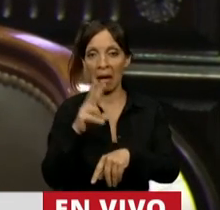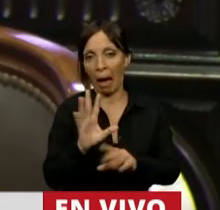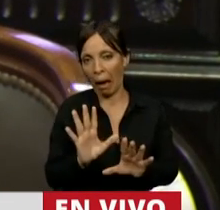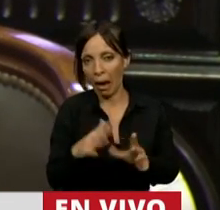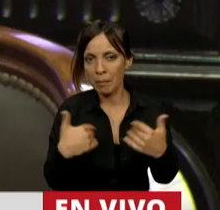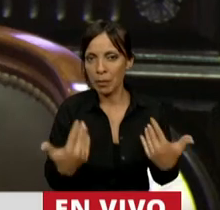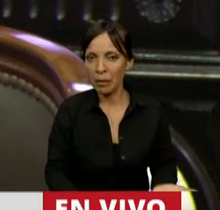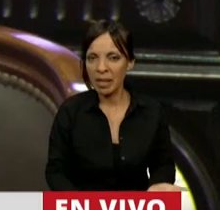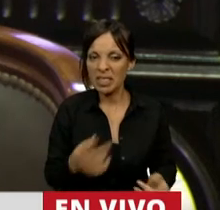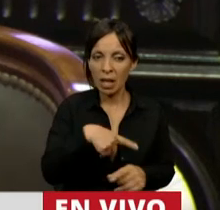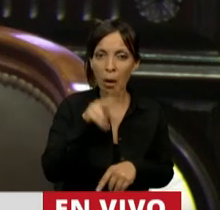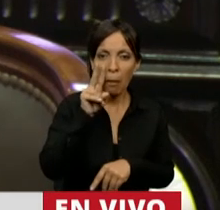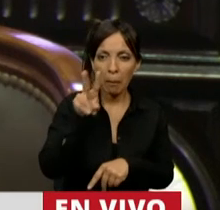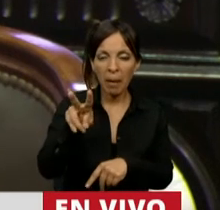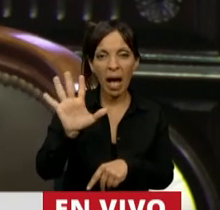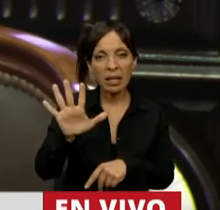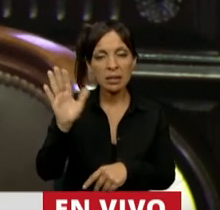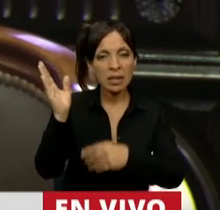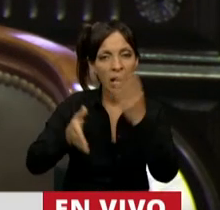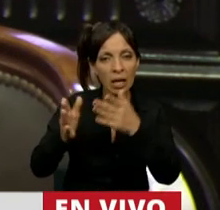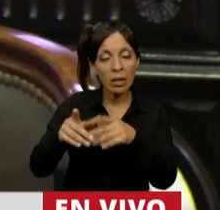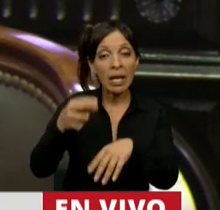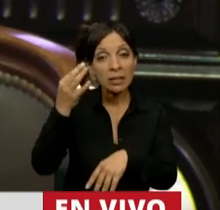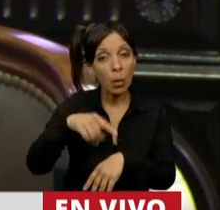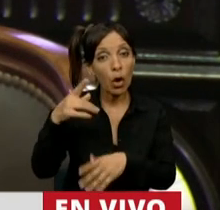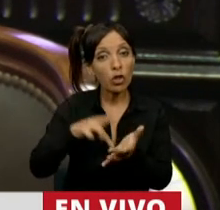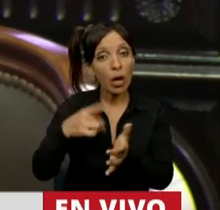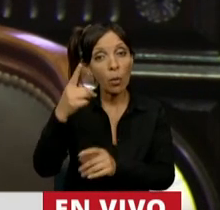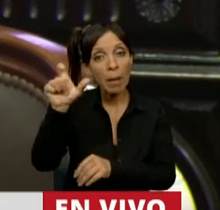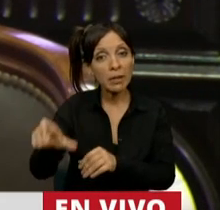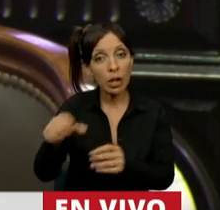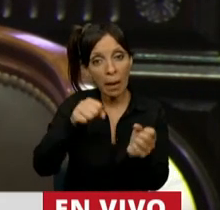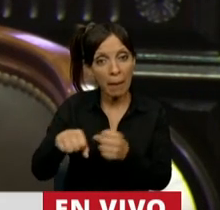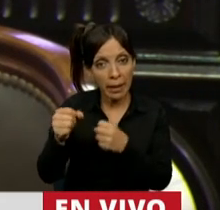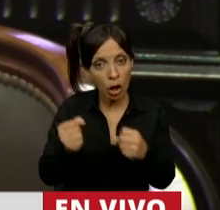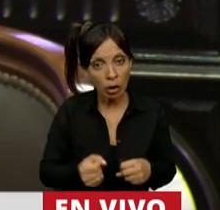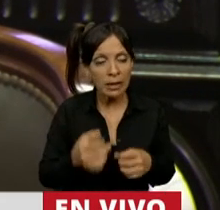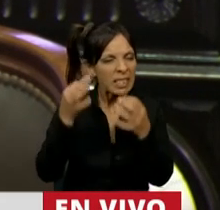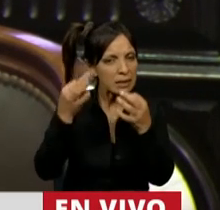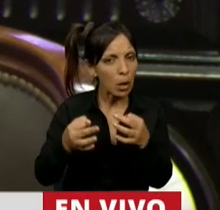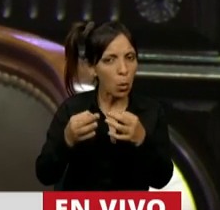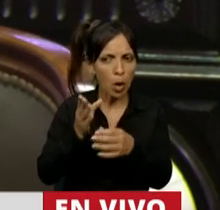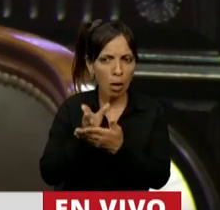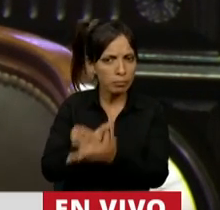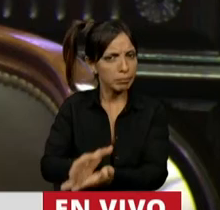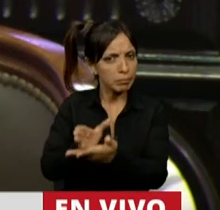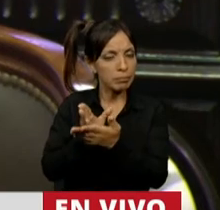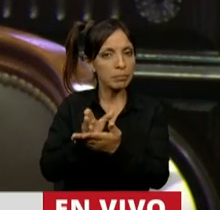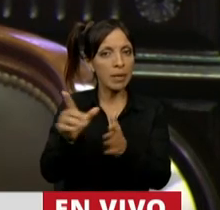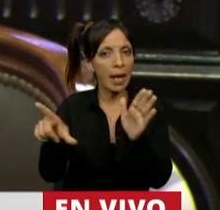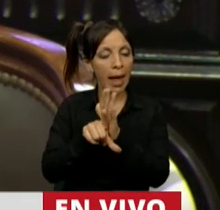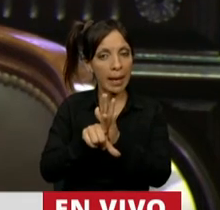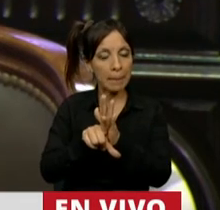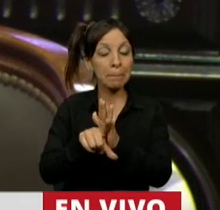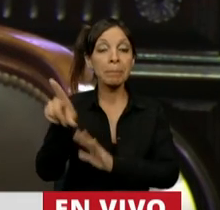de agresión la tomara cualquier otro vecino de Bariloche, seguramente tendría sobre él todo el peso de la ley.